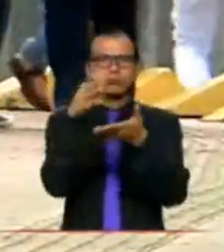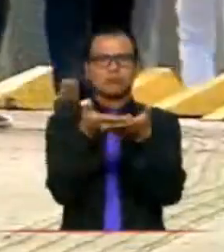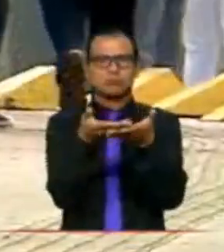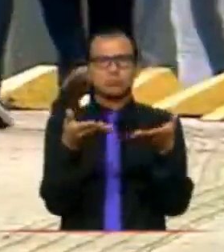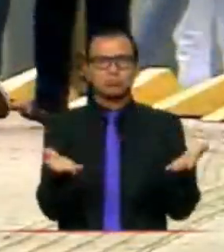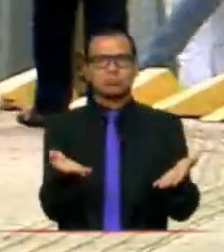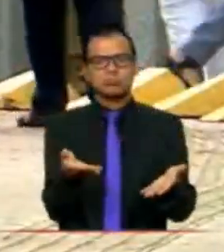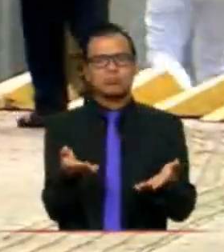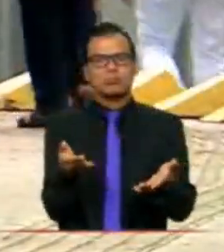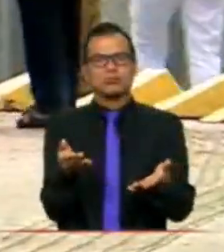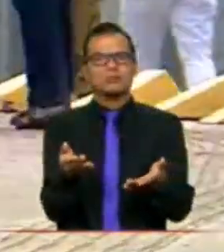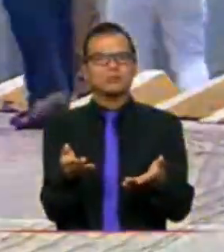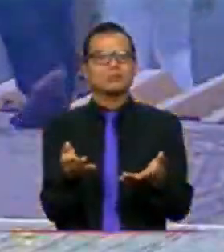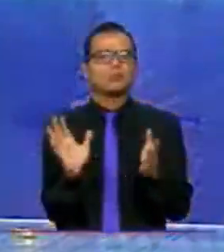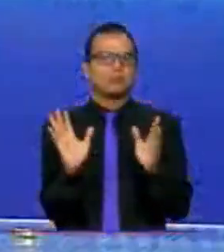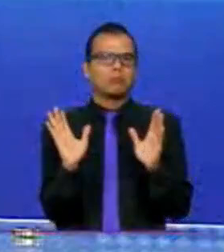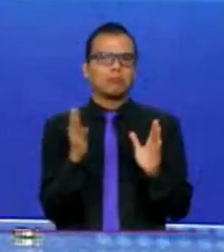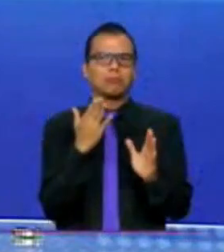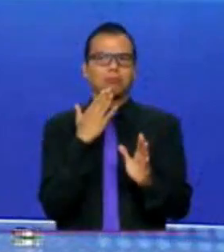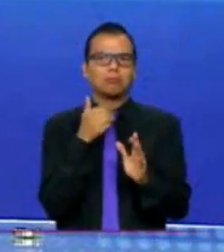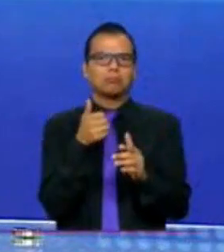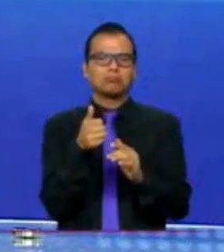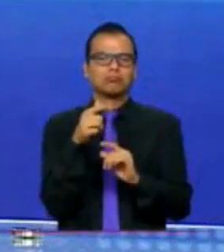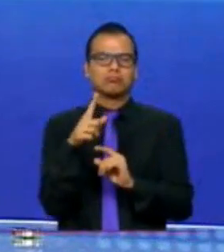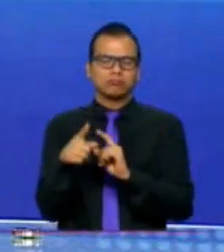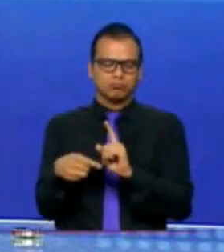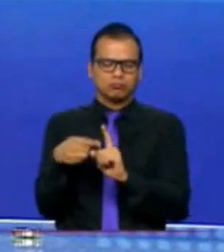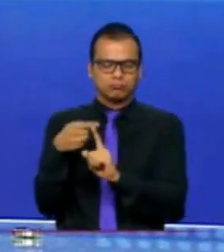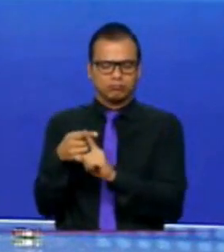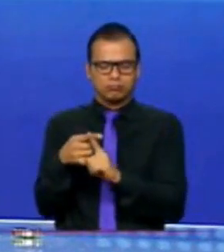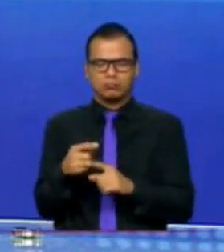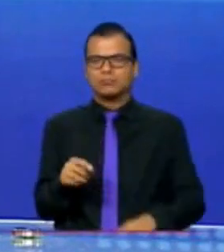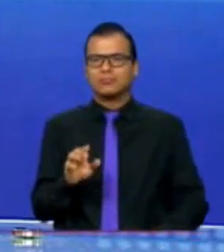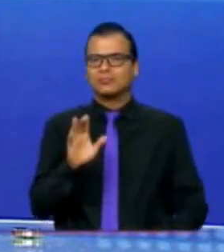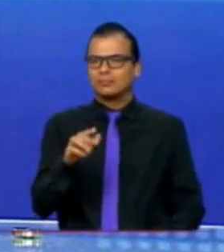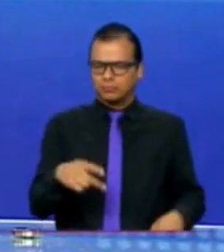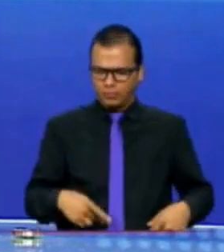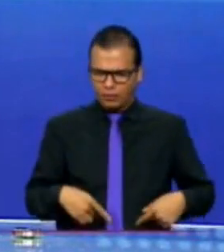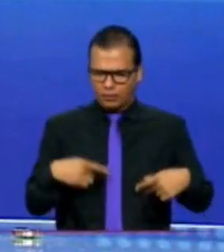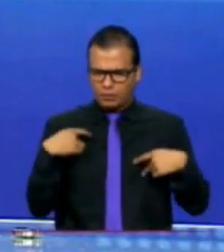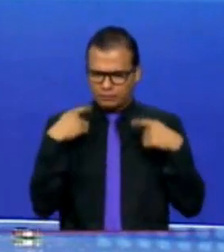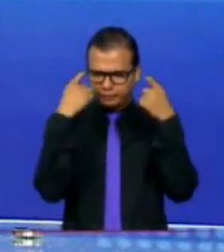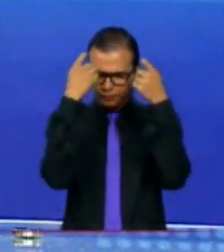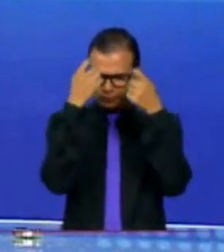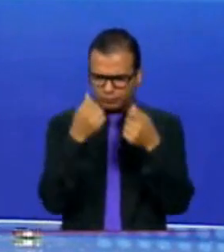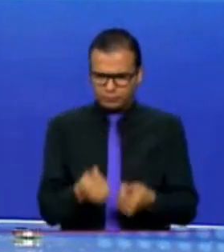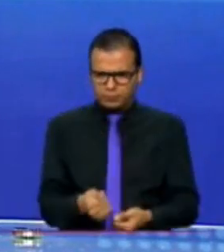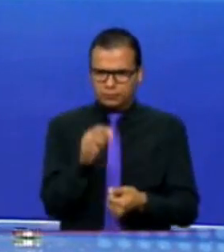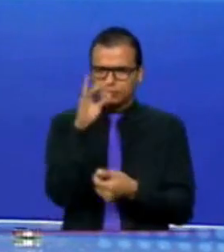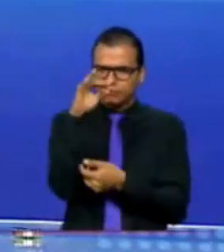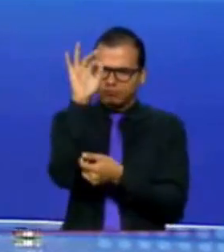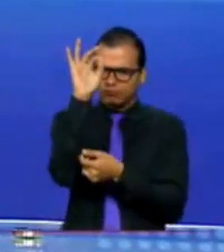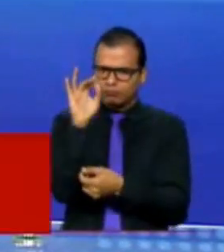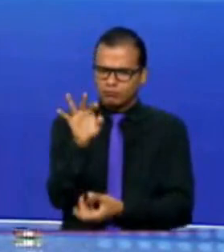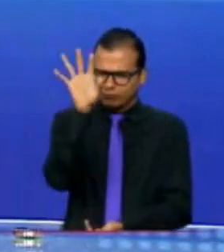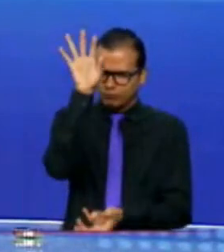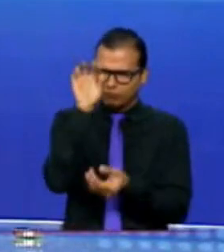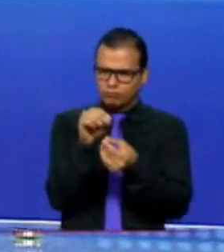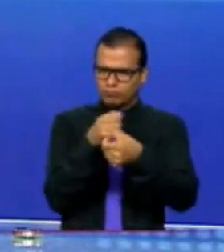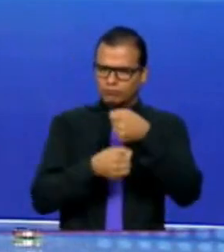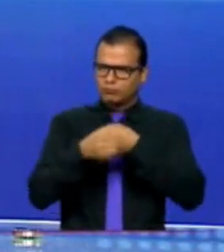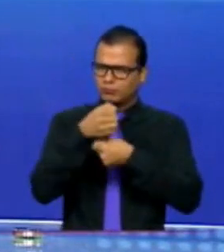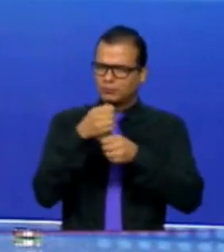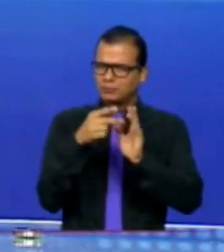que podemos hablar de eso. Bueno, pues, ¿qué impacto tuvo entonces la inflación en el poder adquisitivo de los caleños durante ese año 2023 y qué se espera para